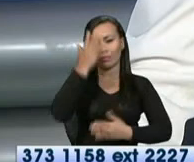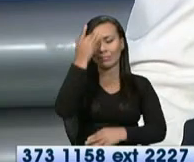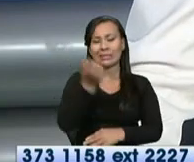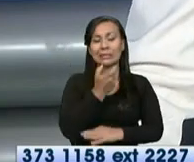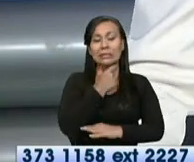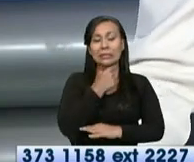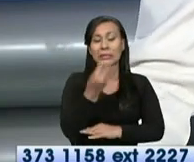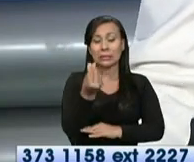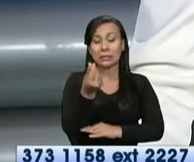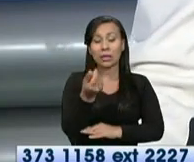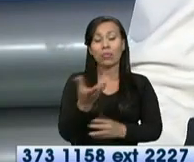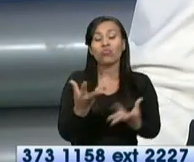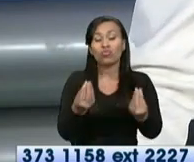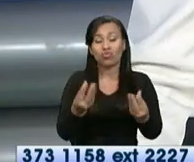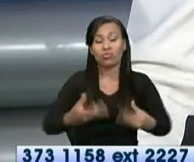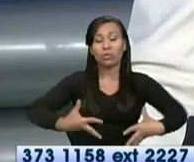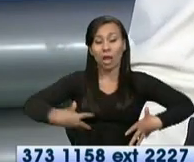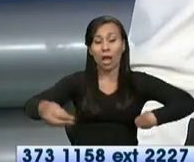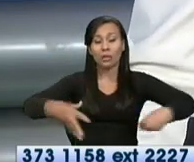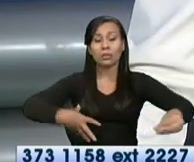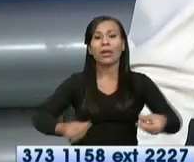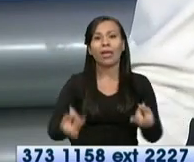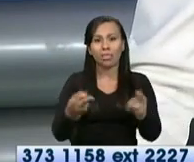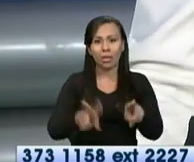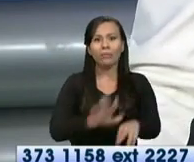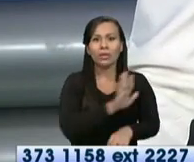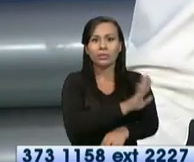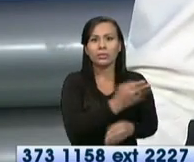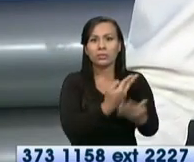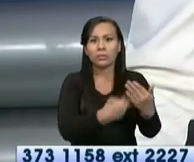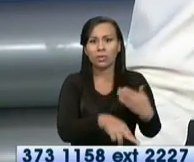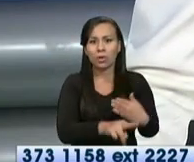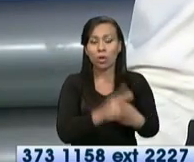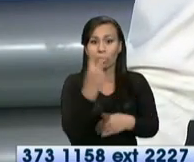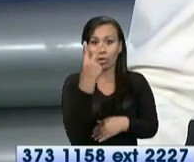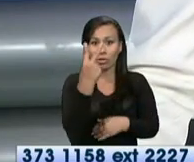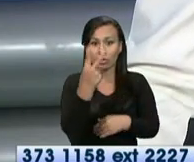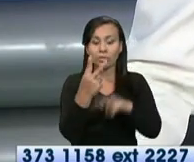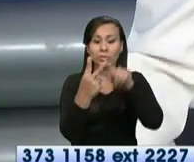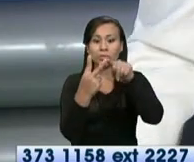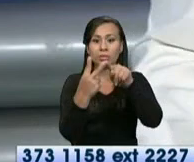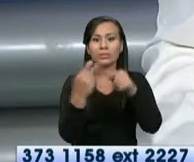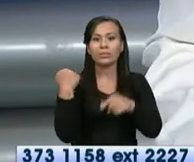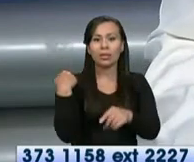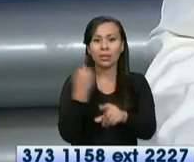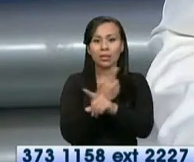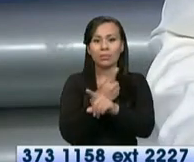lo que necesita, y a eso se suma su otro hijo de 5 años que tiene parálisis cerebral.